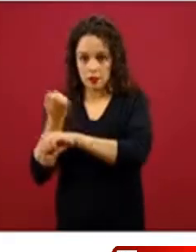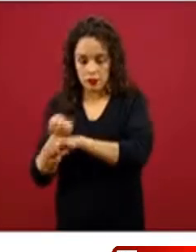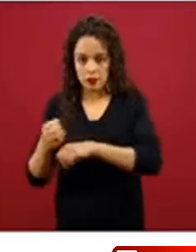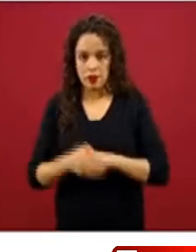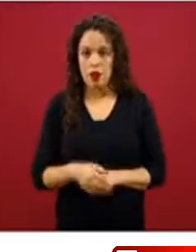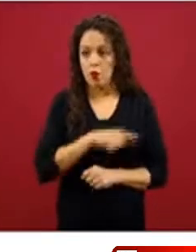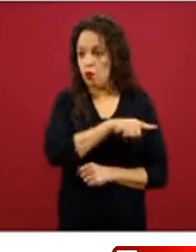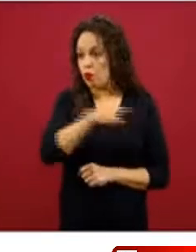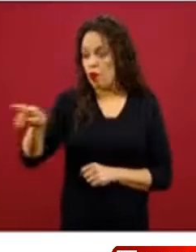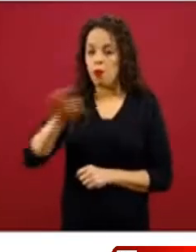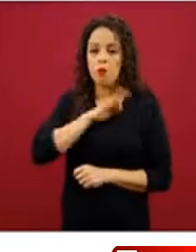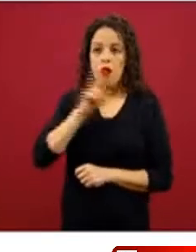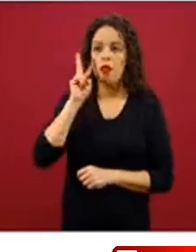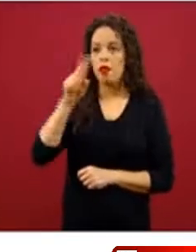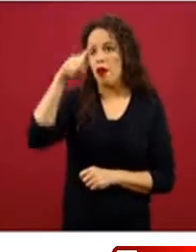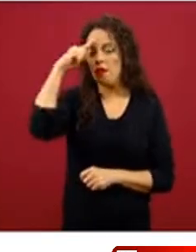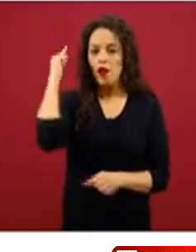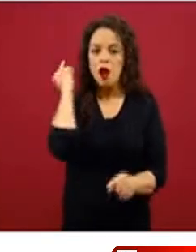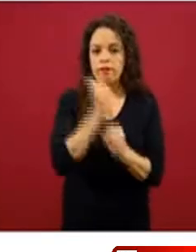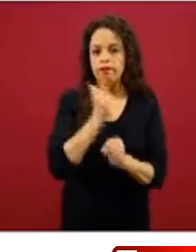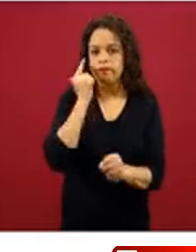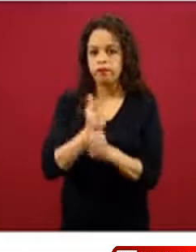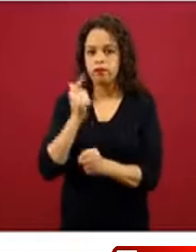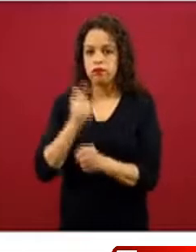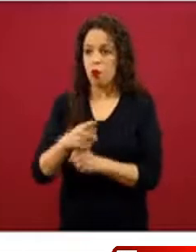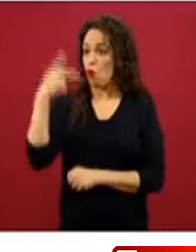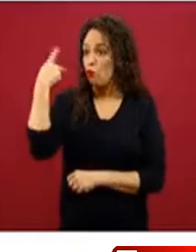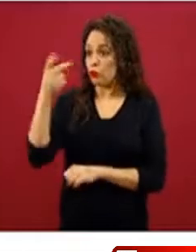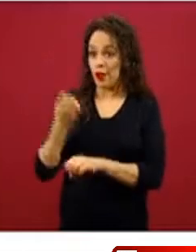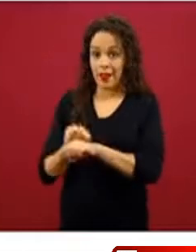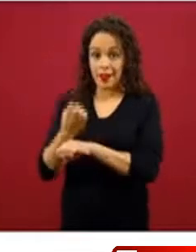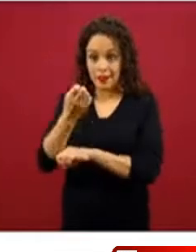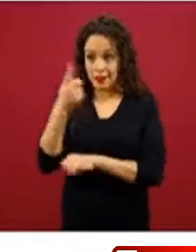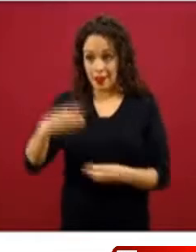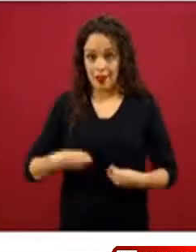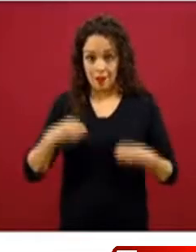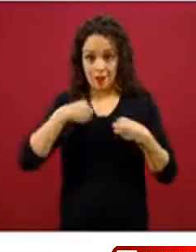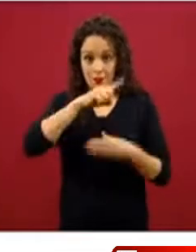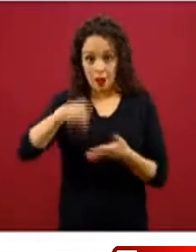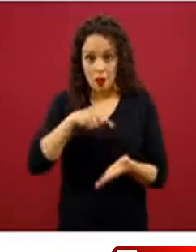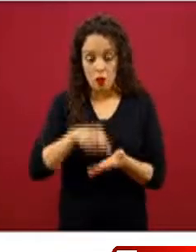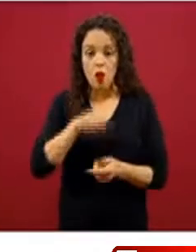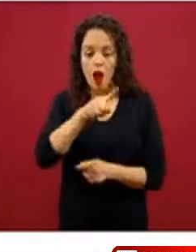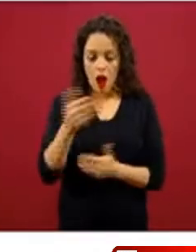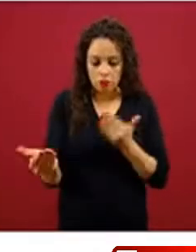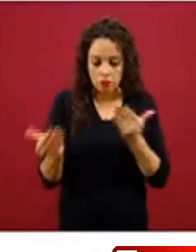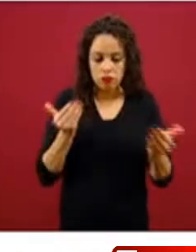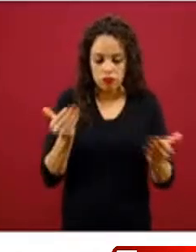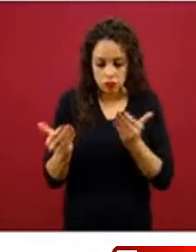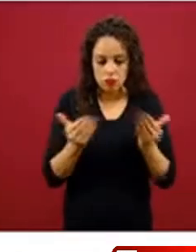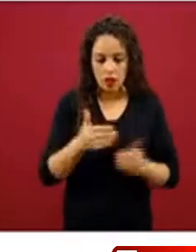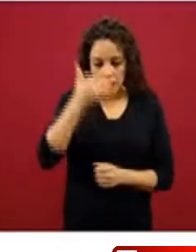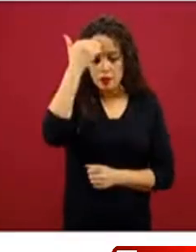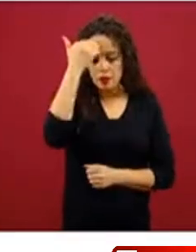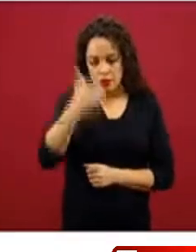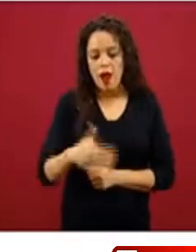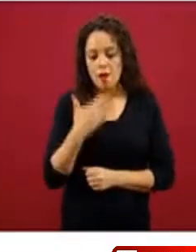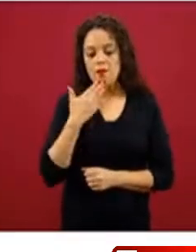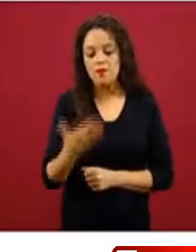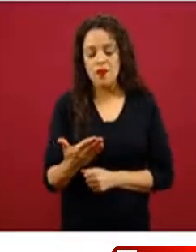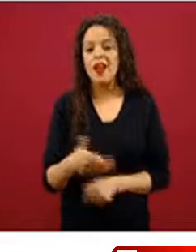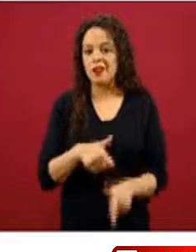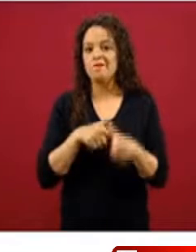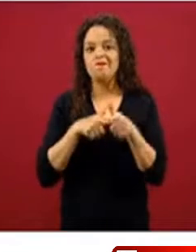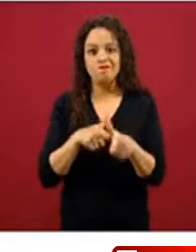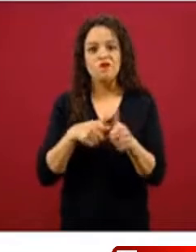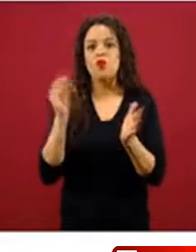en casa puedan identificar a su entidad federativa y puedan hacer las comparaciones correspondientes y saber dónde se